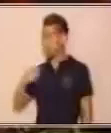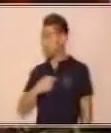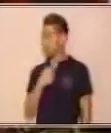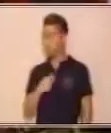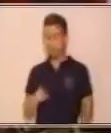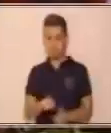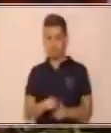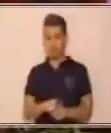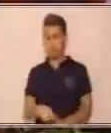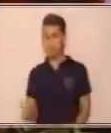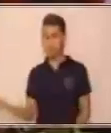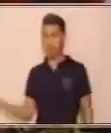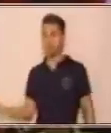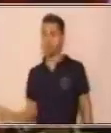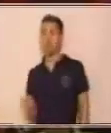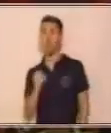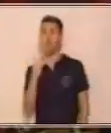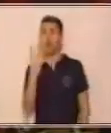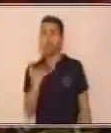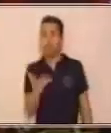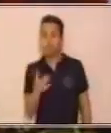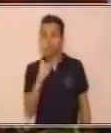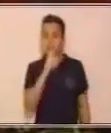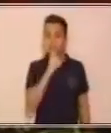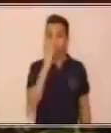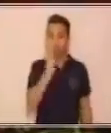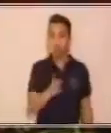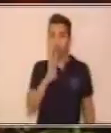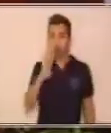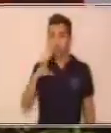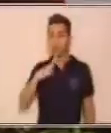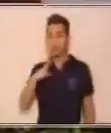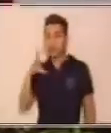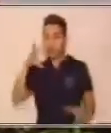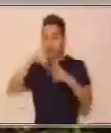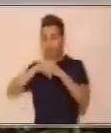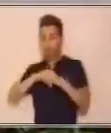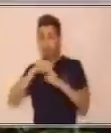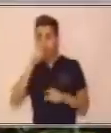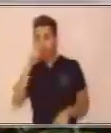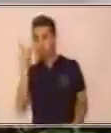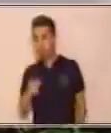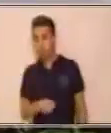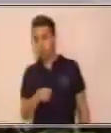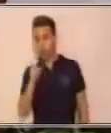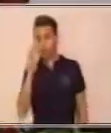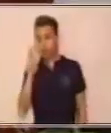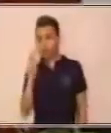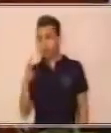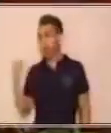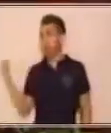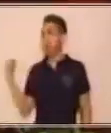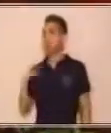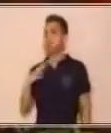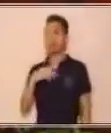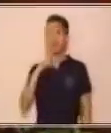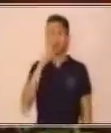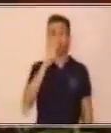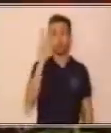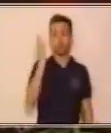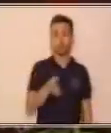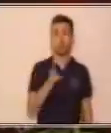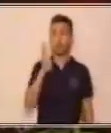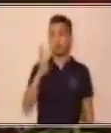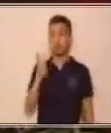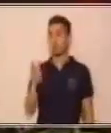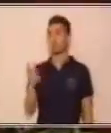están contenidos en un medio? 2 cuartos. Bien, hagámoslo ahora